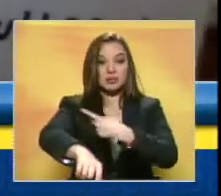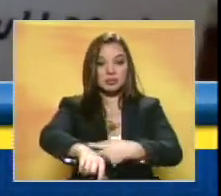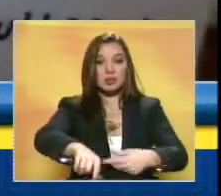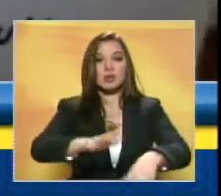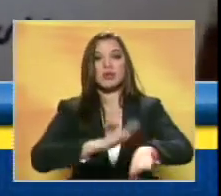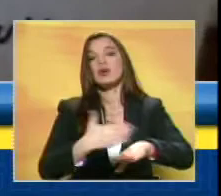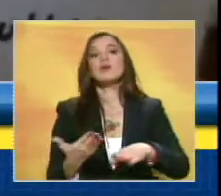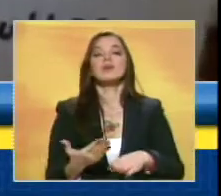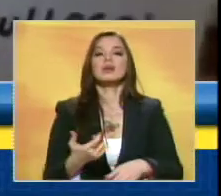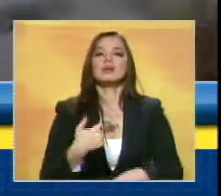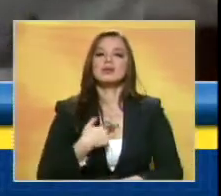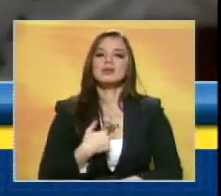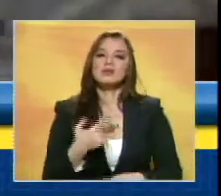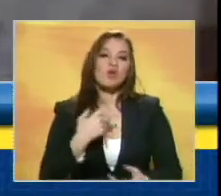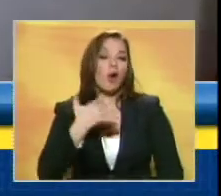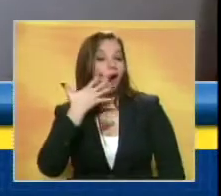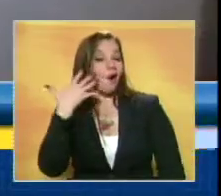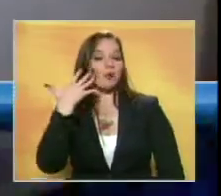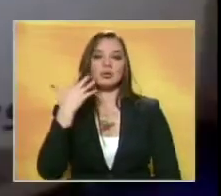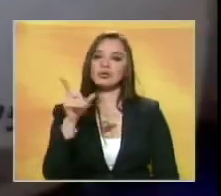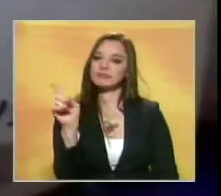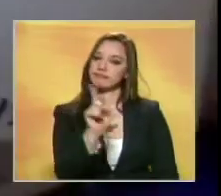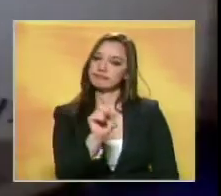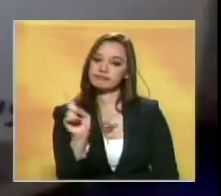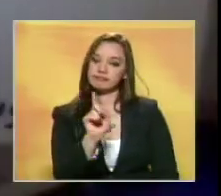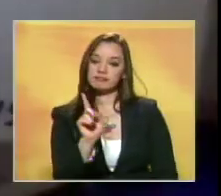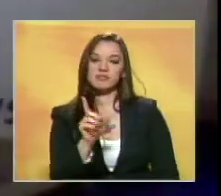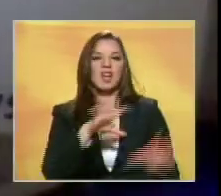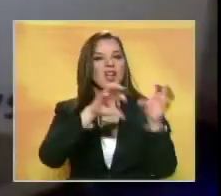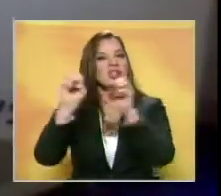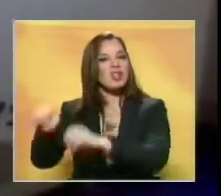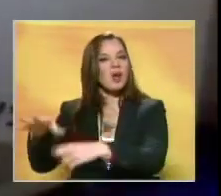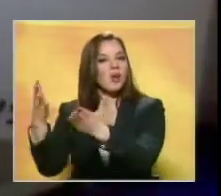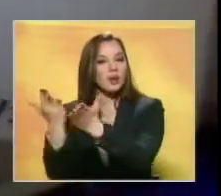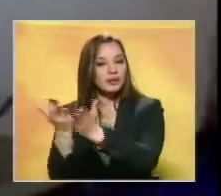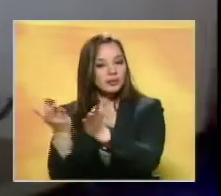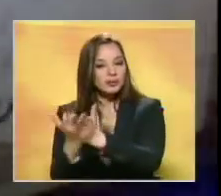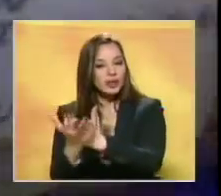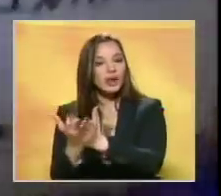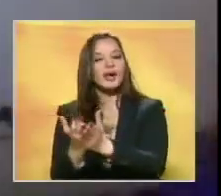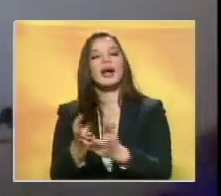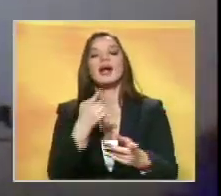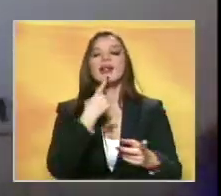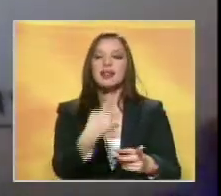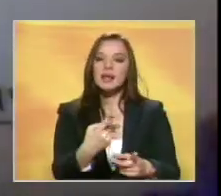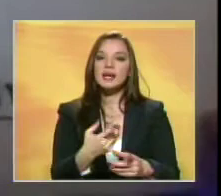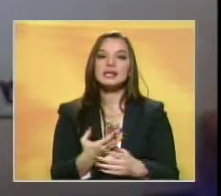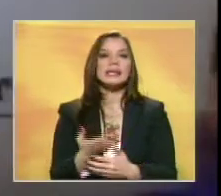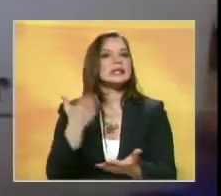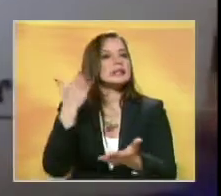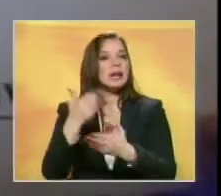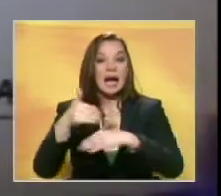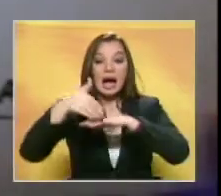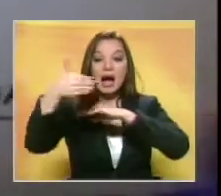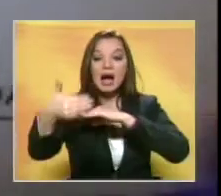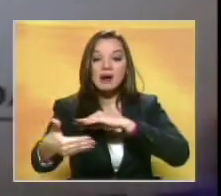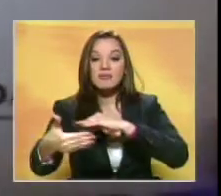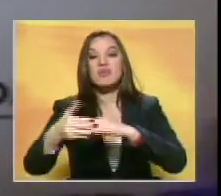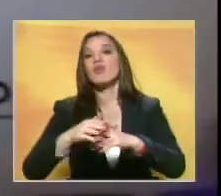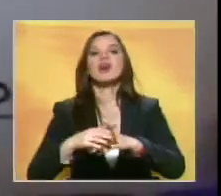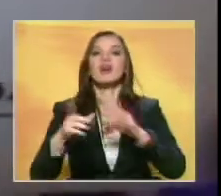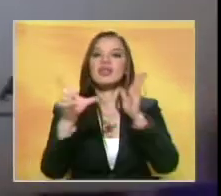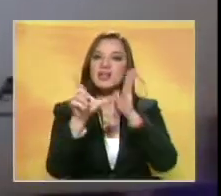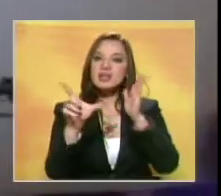de las que no estoy nada orgulloso. Dejó de estudiar, sin embargo asegura que la intimidación continuaba fuera de la